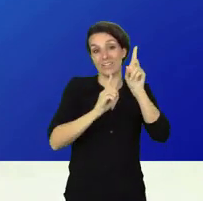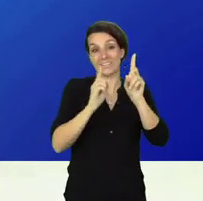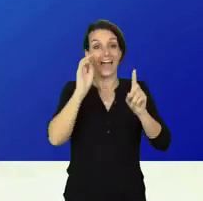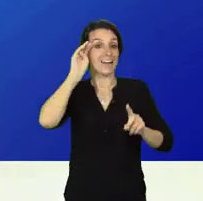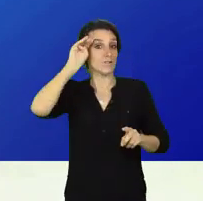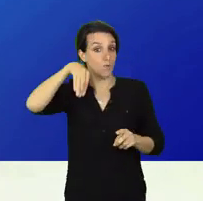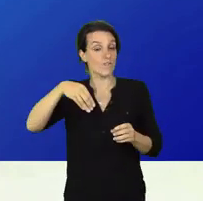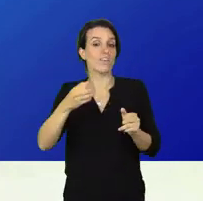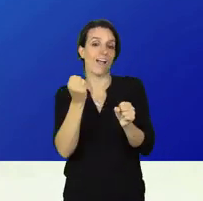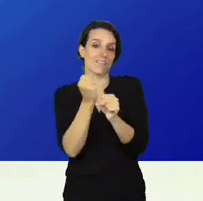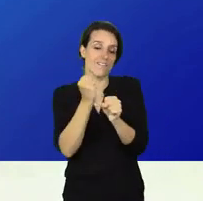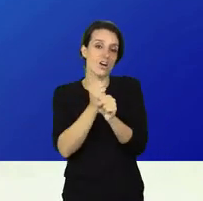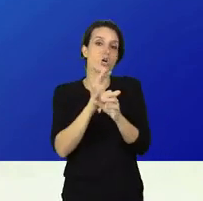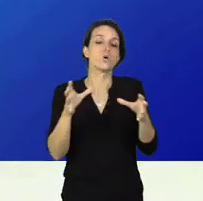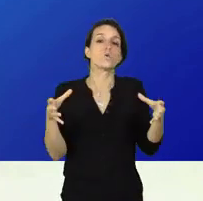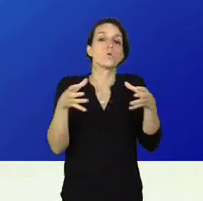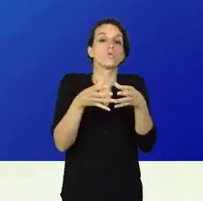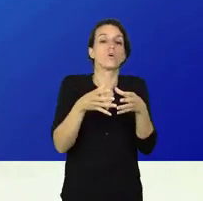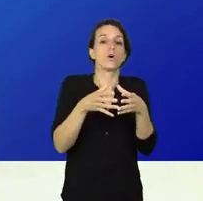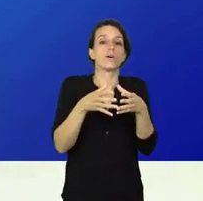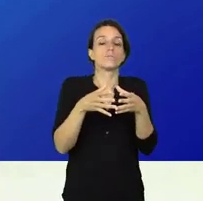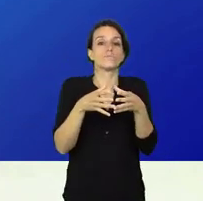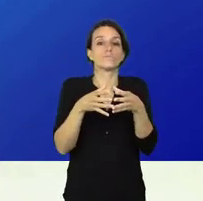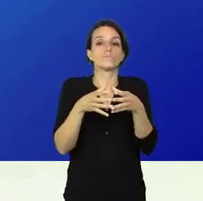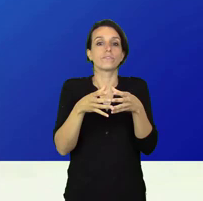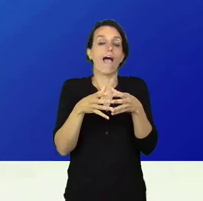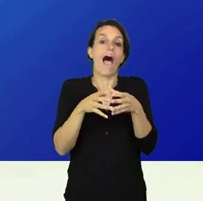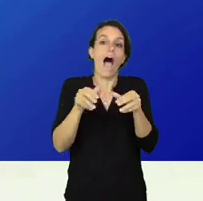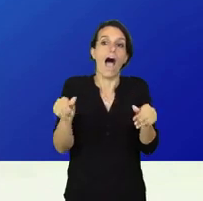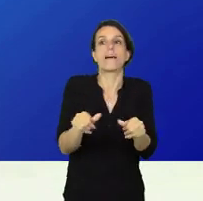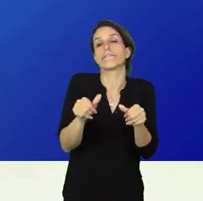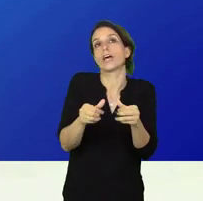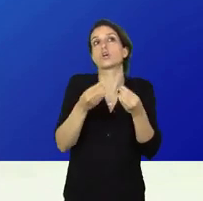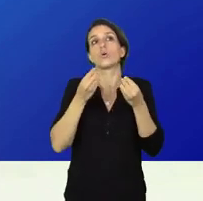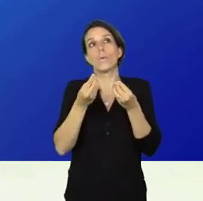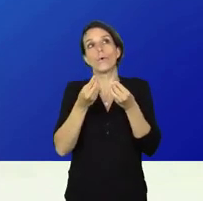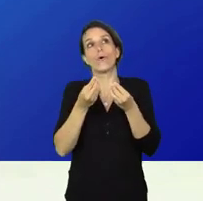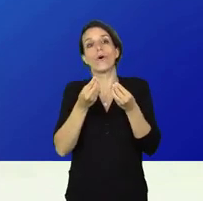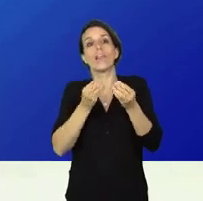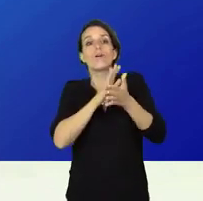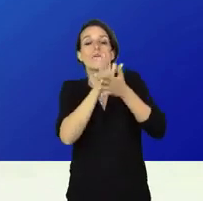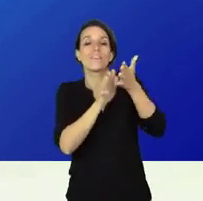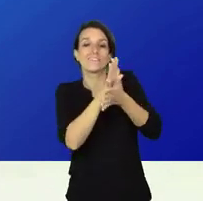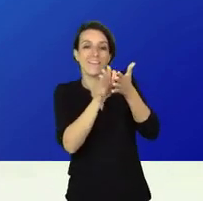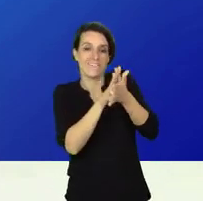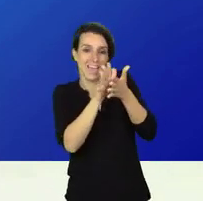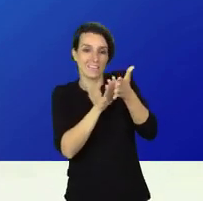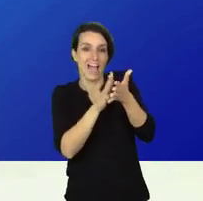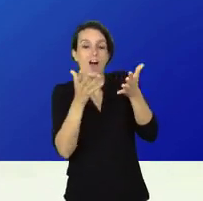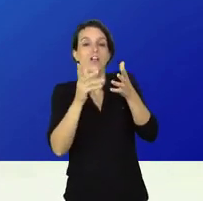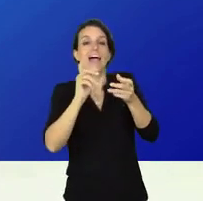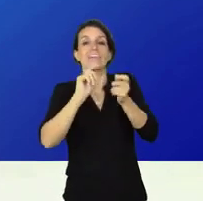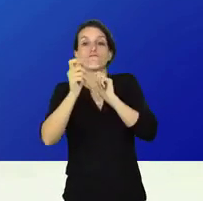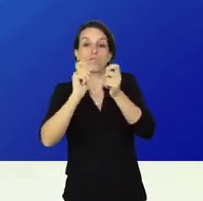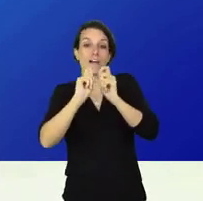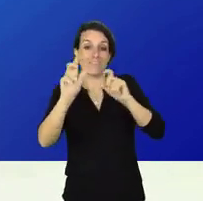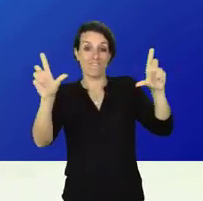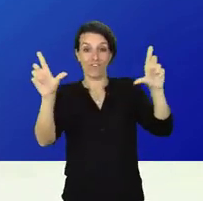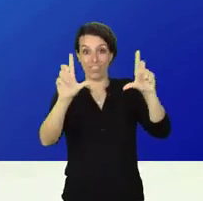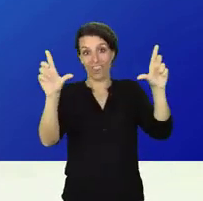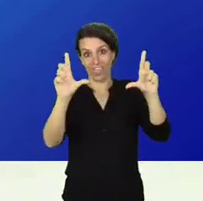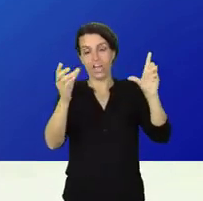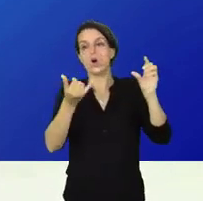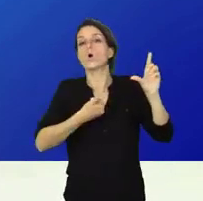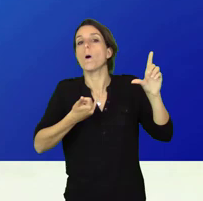República, estamos trabajando en relevar cómo se está implementando la lengua de señas en los informativos